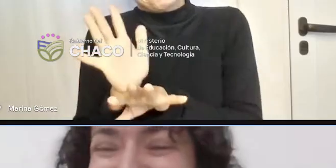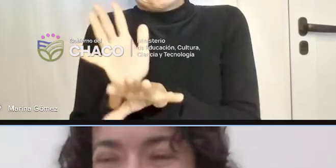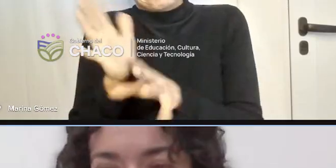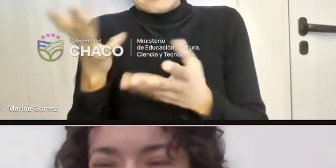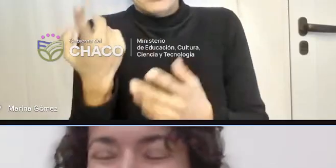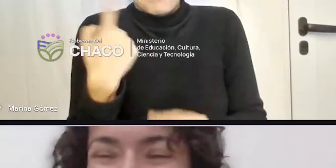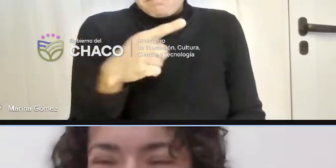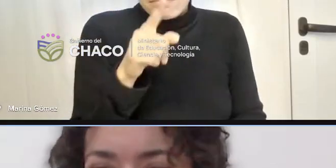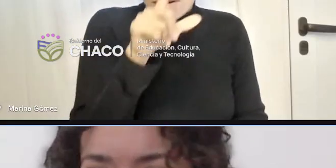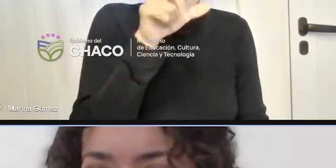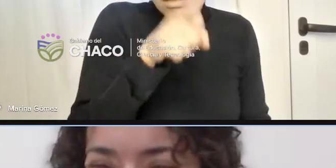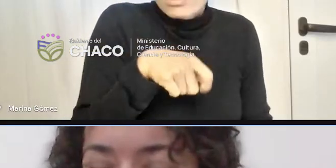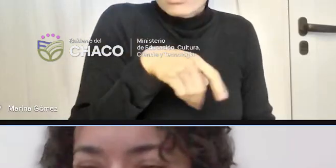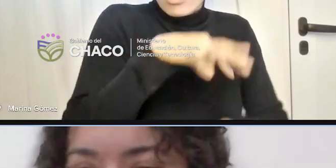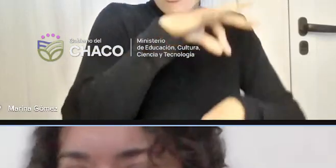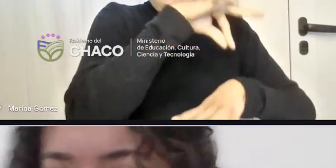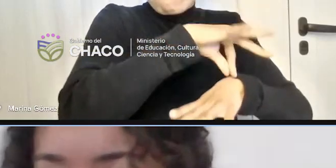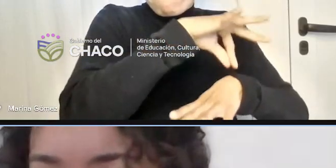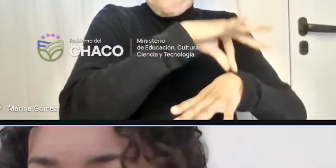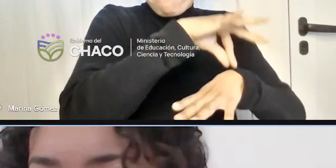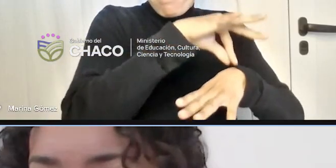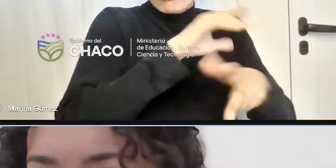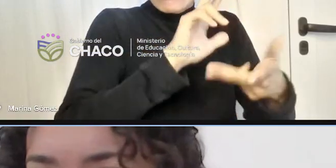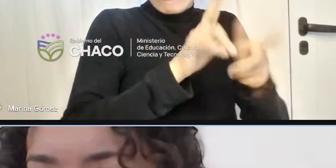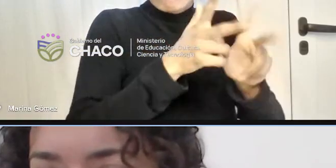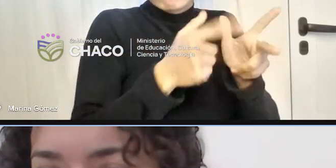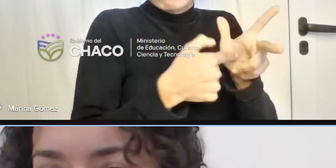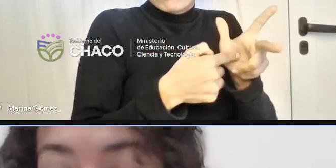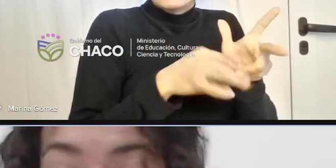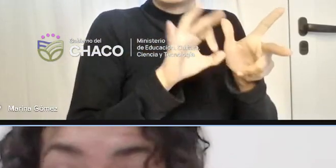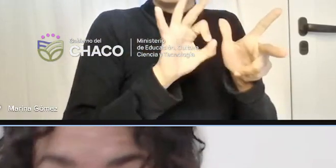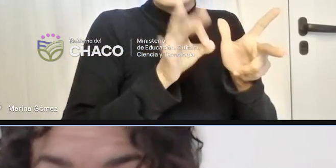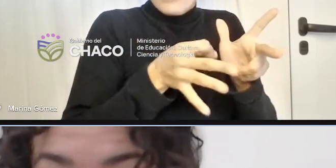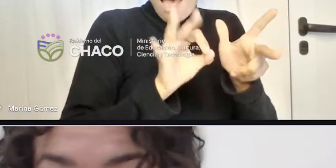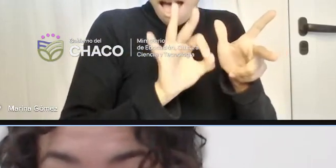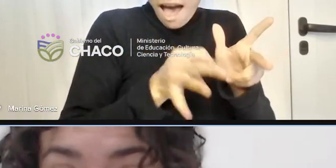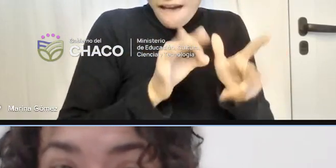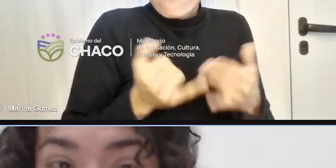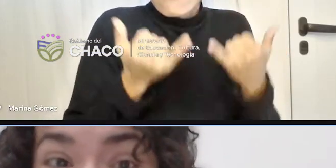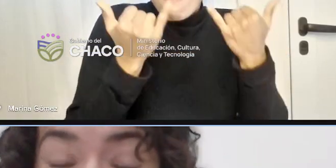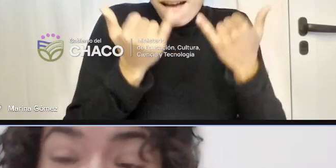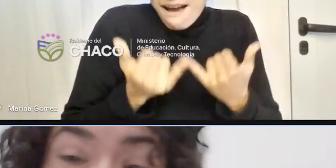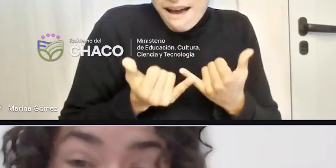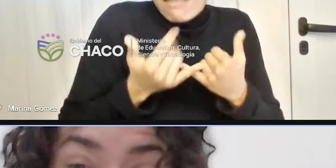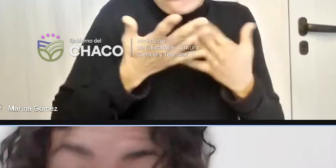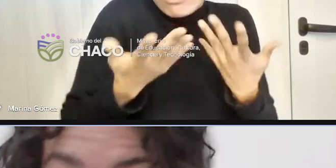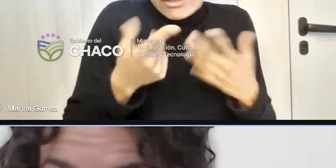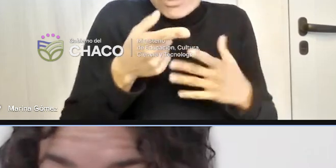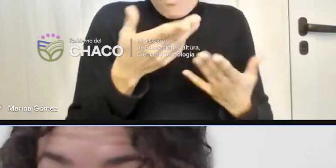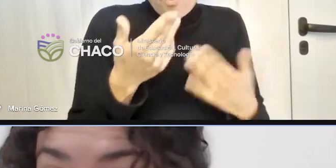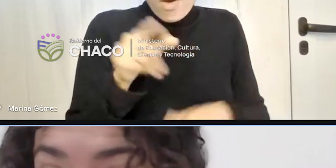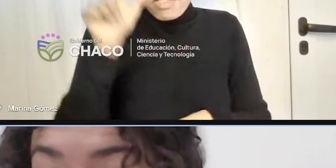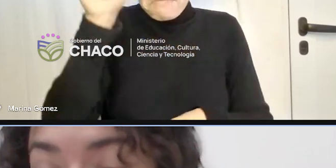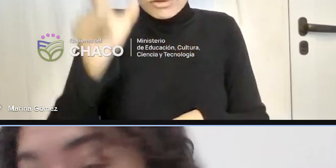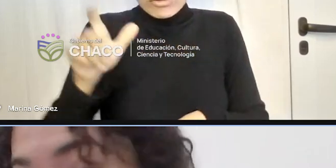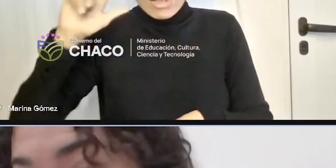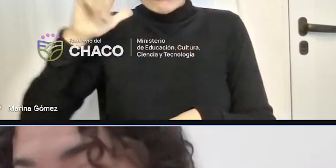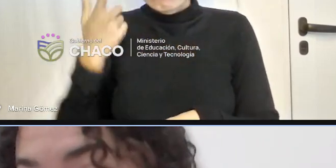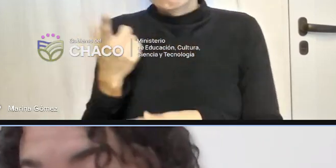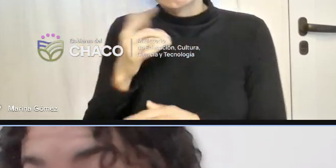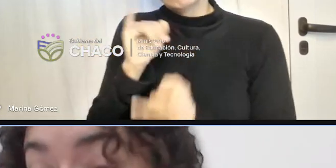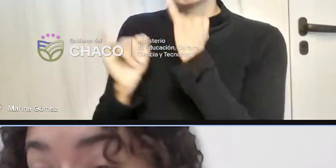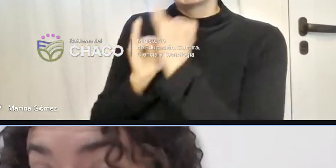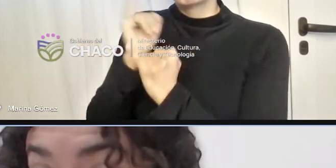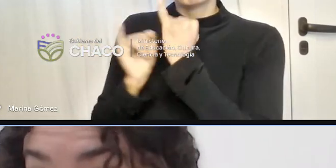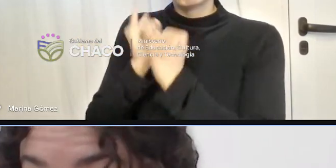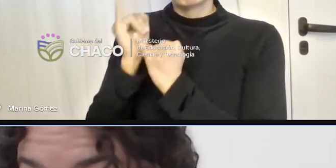que sabe lengua de señas y que puede dar este tipo de evoluciones a una persona sorda que